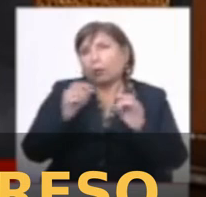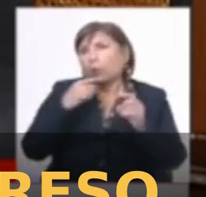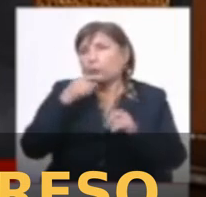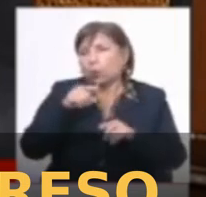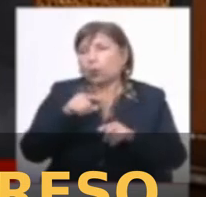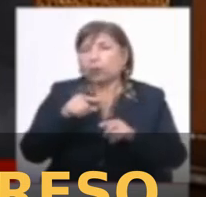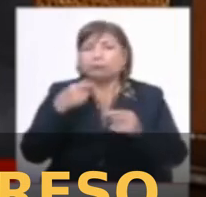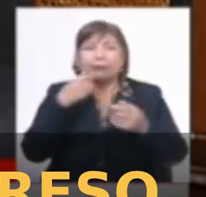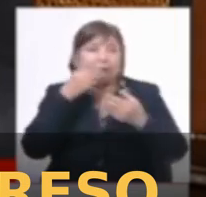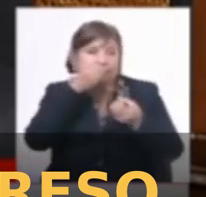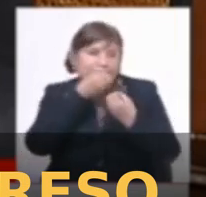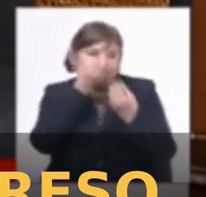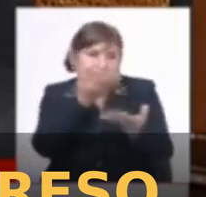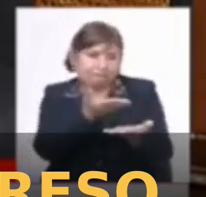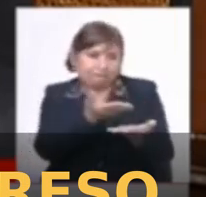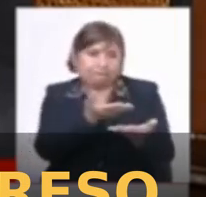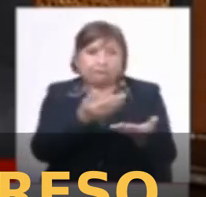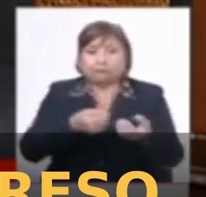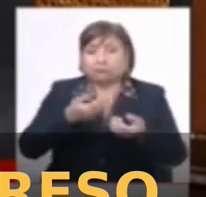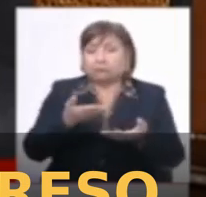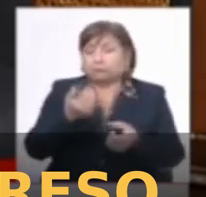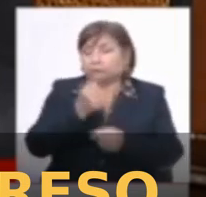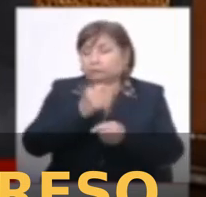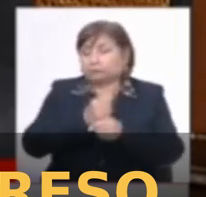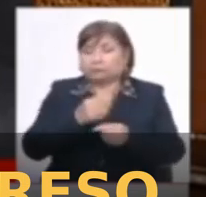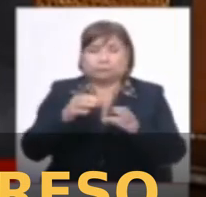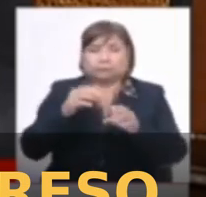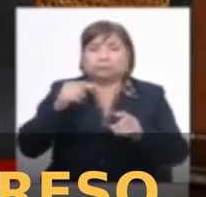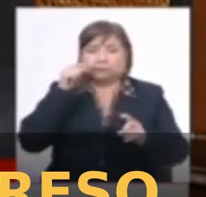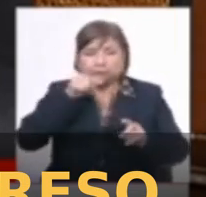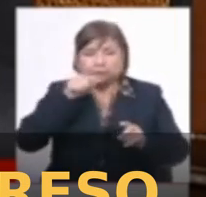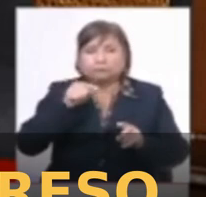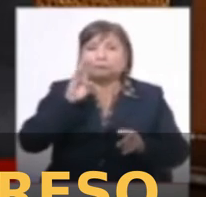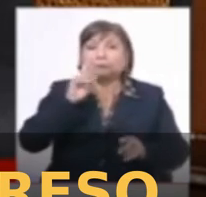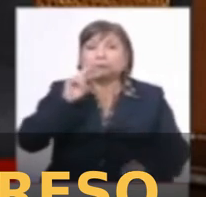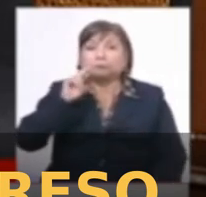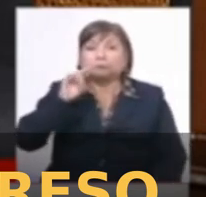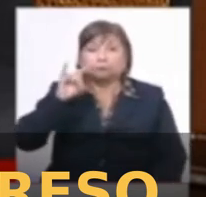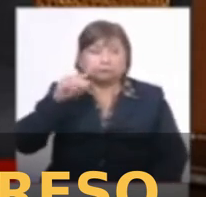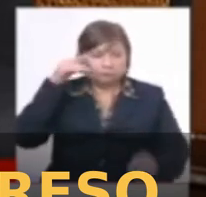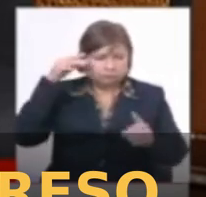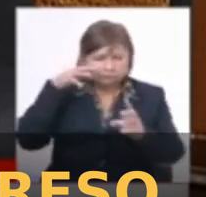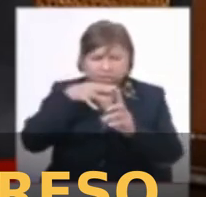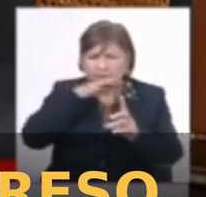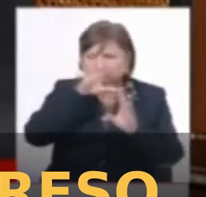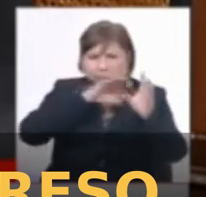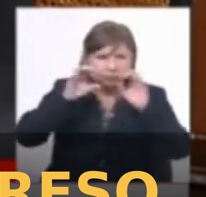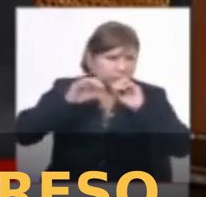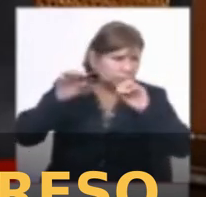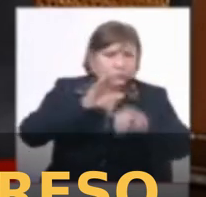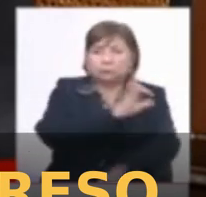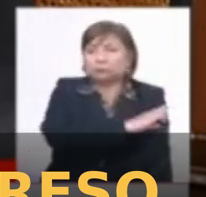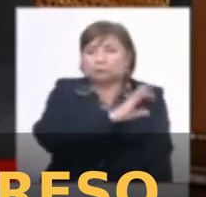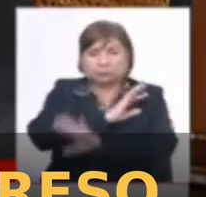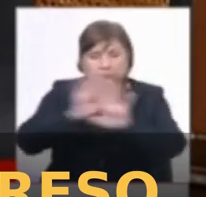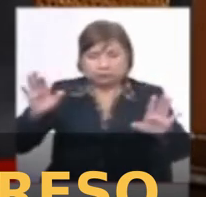que le ofrecen ese... Bruno estaba siendo allanado ese día. Pasó la confirmación, nos retiramos y en